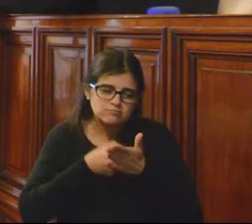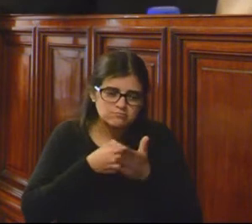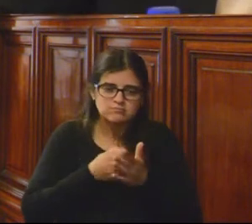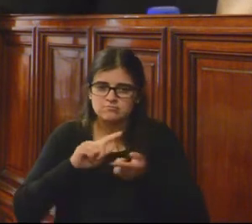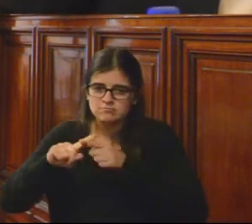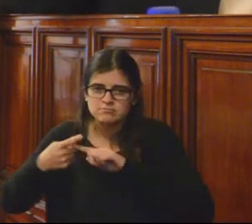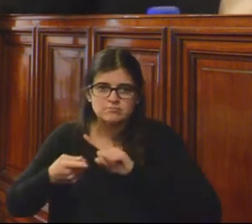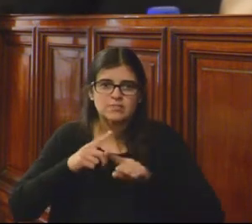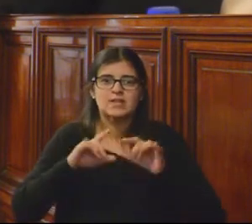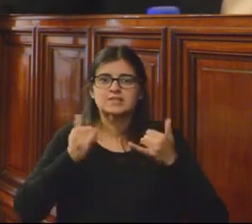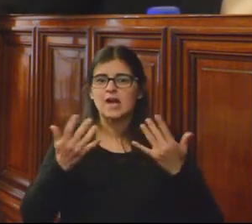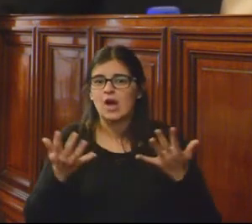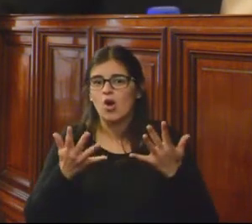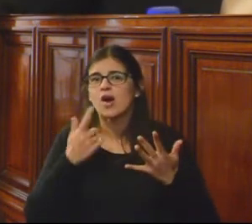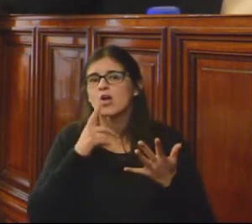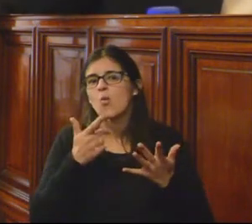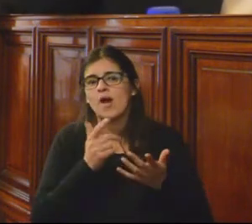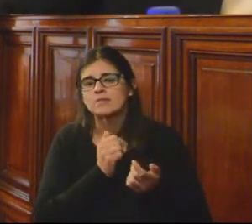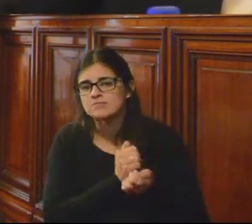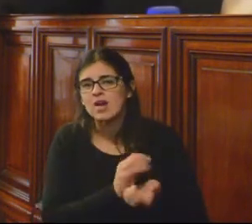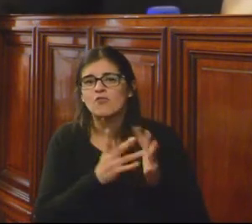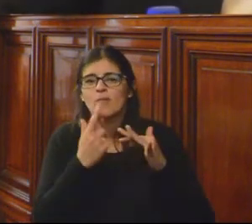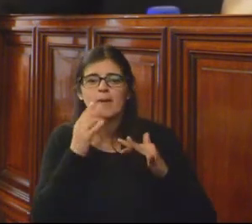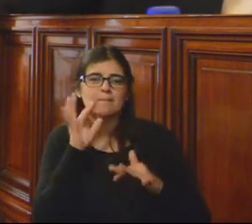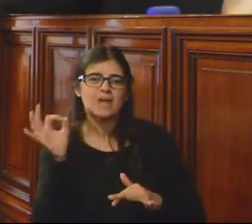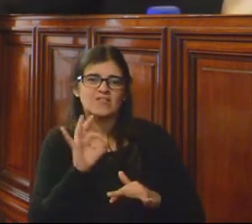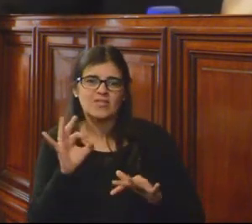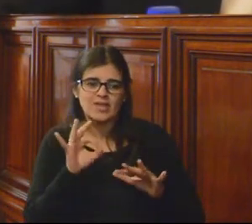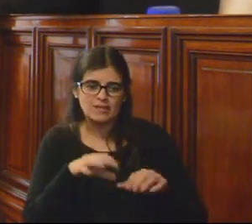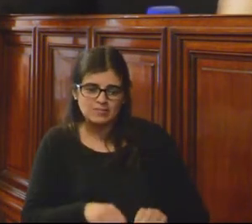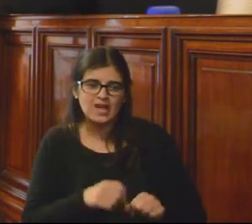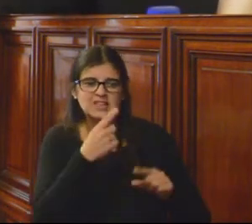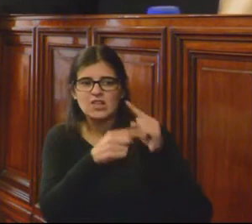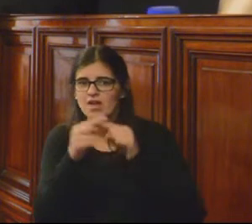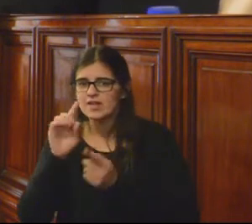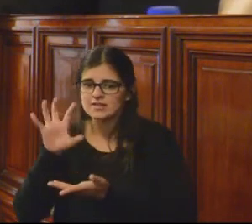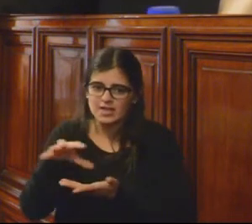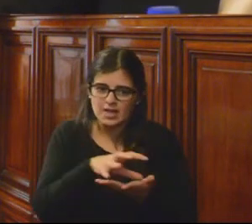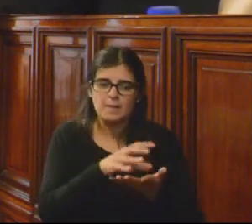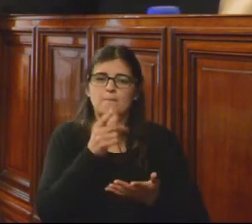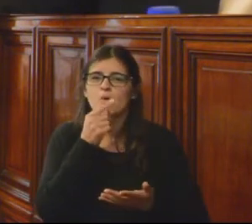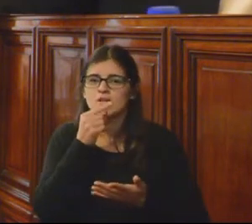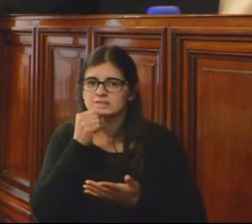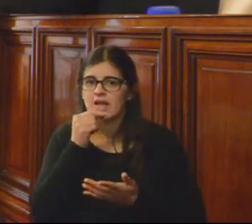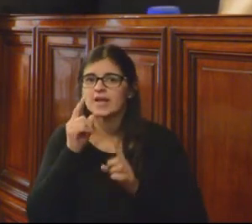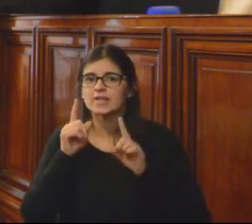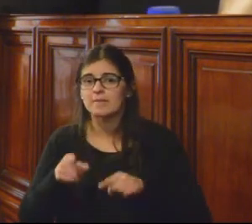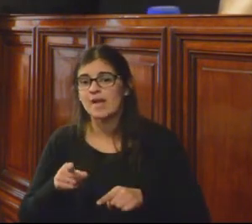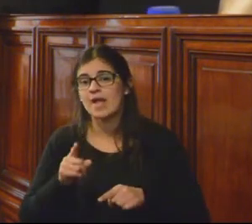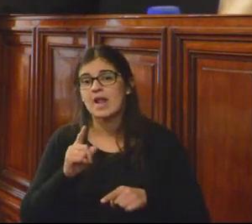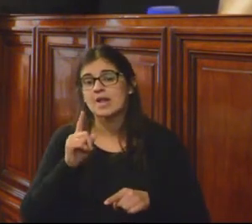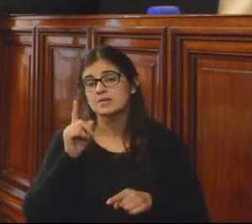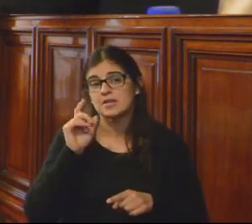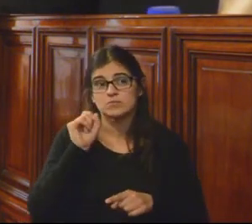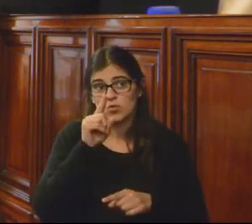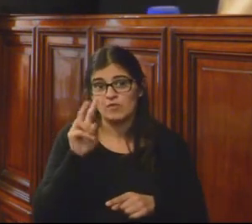encuentran hoy en día privados de libertad en salas de retención preventiva en los distintos cuerpos policiales, estadales y Policía Nacional Bolivariana,